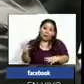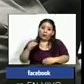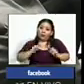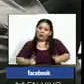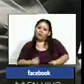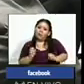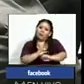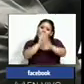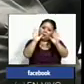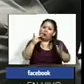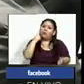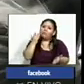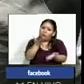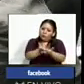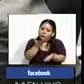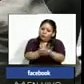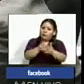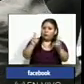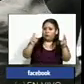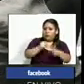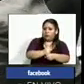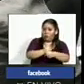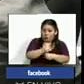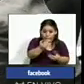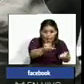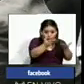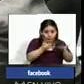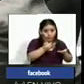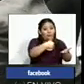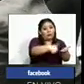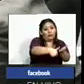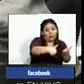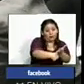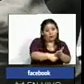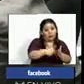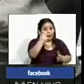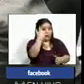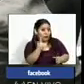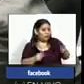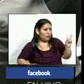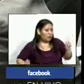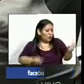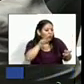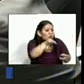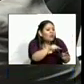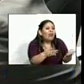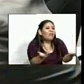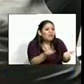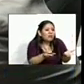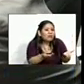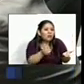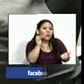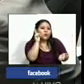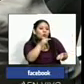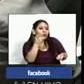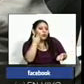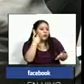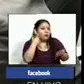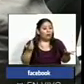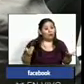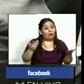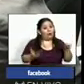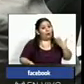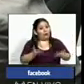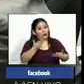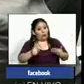claridad que nos va a presentar el plan de seguridad. Pedirle a la alcaldía de San Salvador, mire qué es lo que usted va a poner, o sea, dónde es que los va a dejar. No vaya a ser